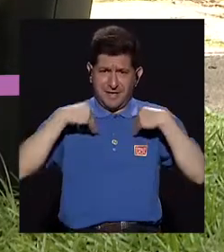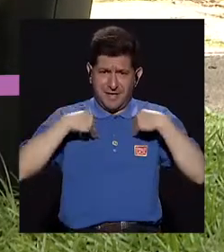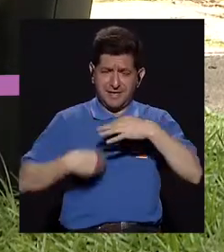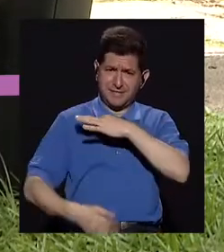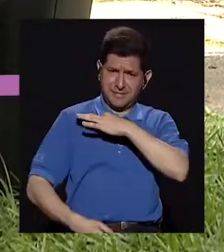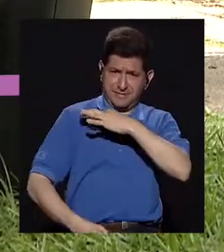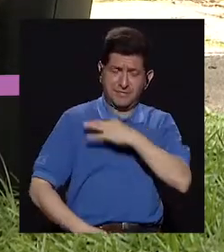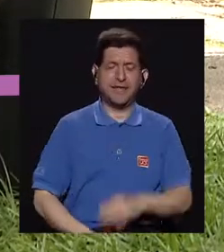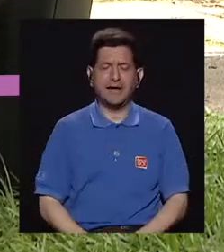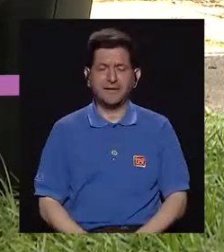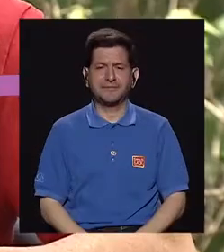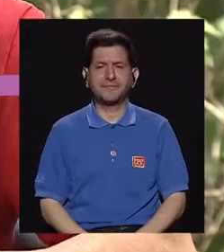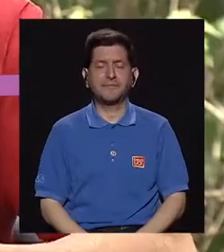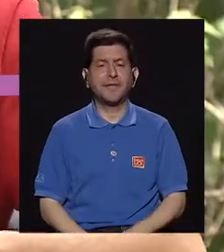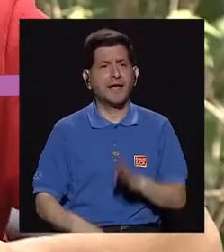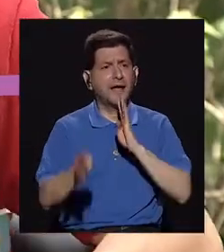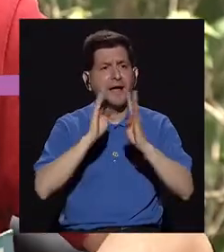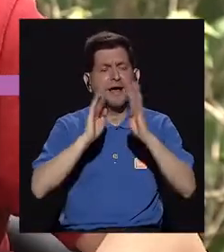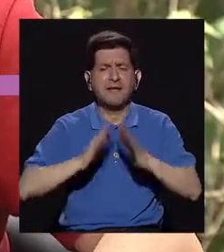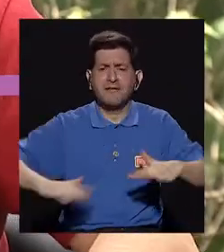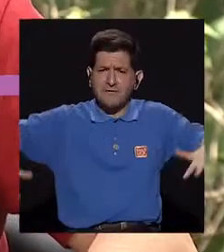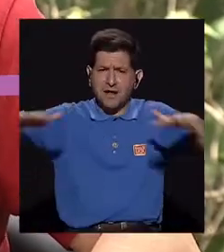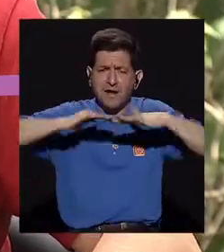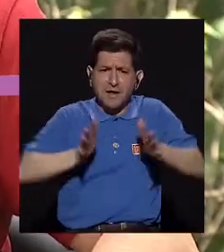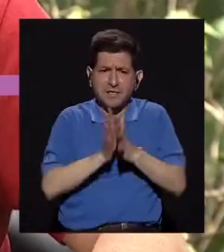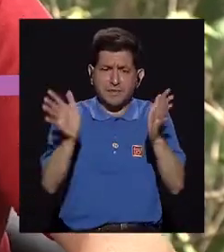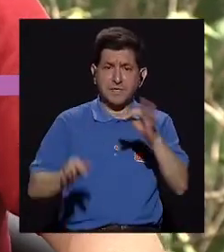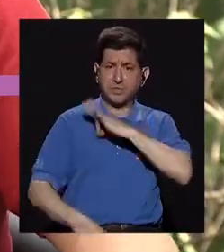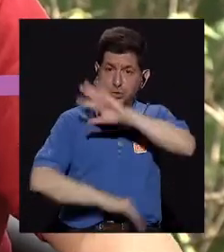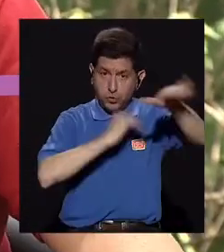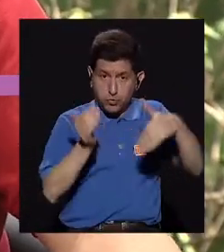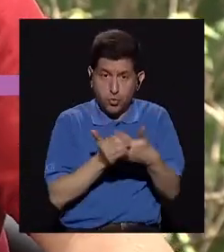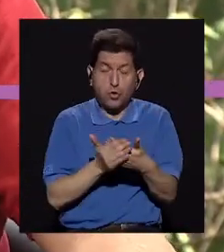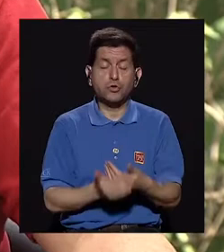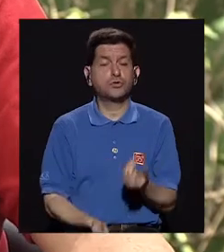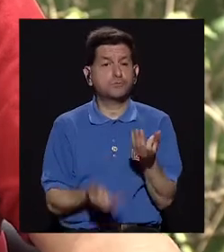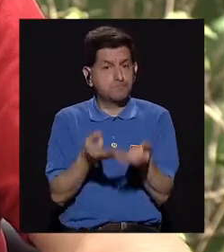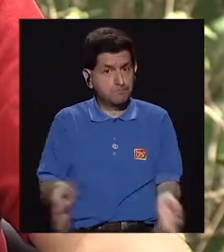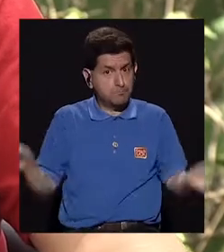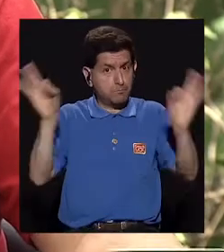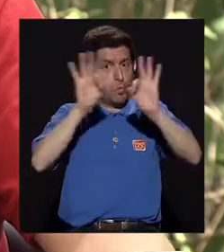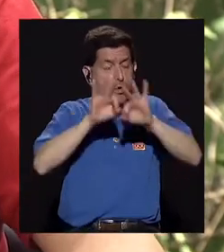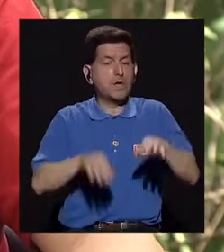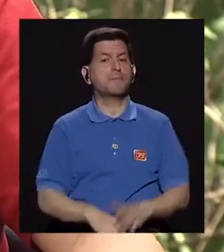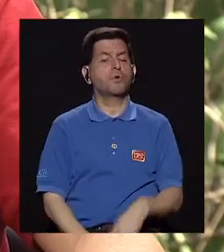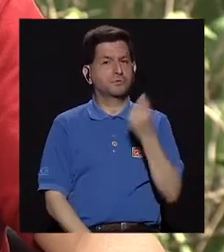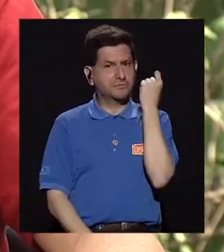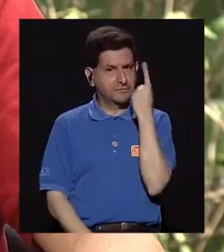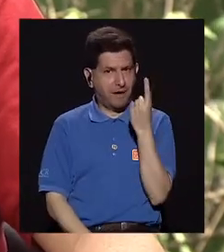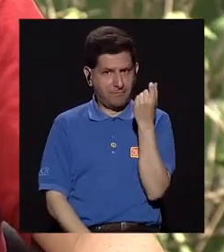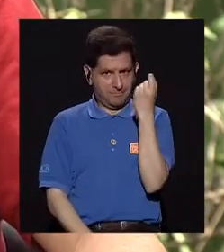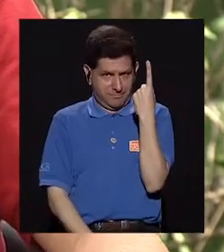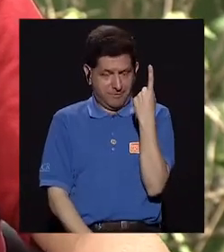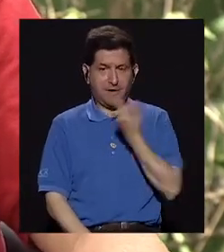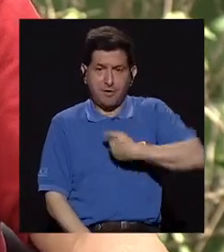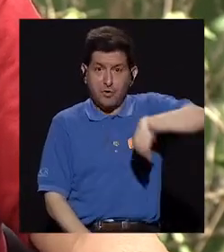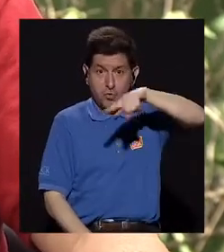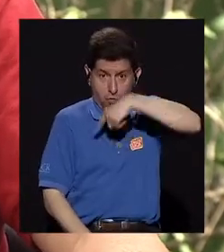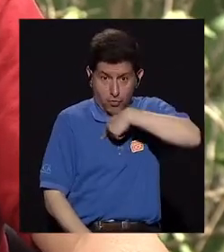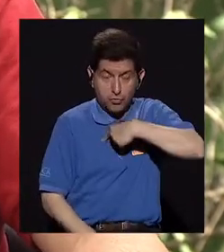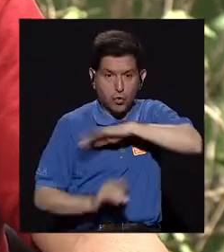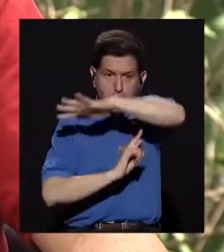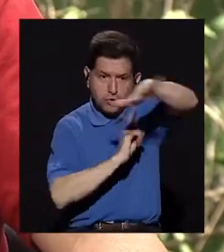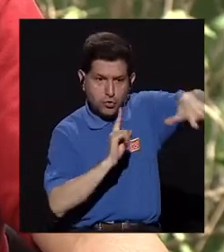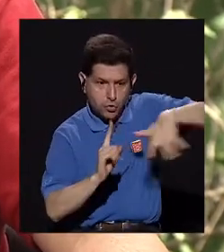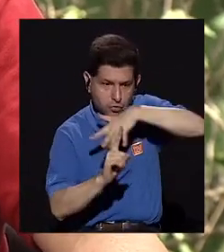cuando hablamos de espacios públicos para el bienestar de todos, es importante entender, y esto lo hago a manera de introducción, que nosotros somos